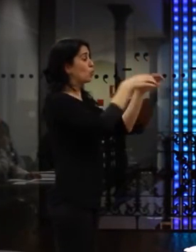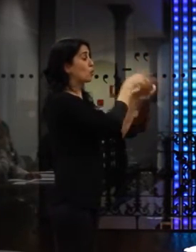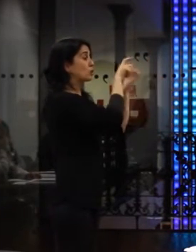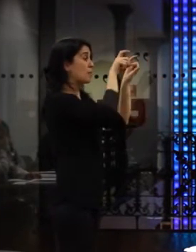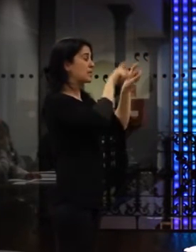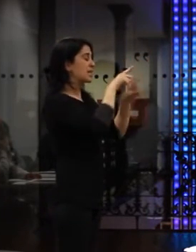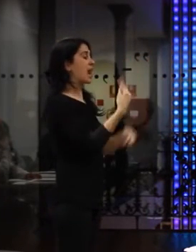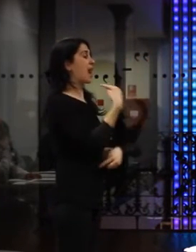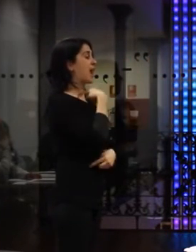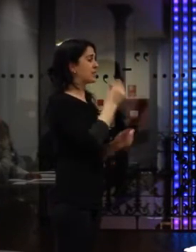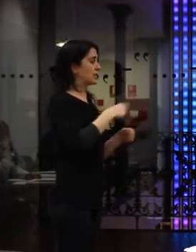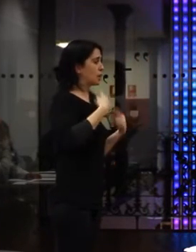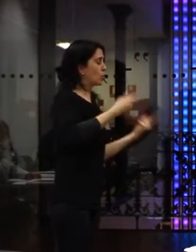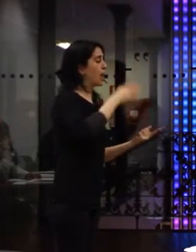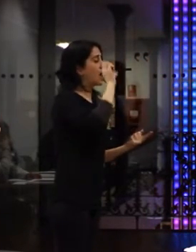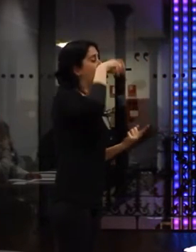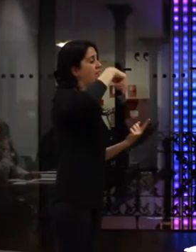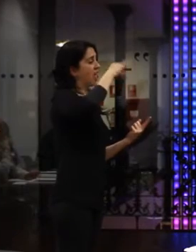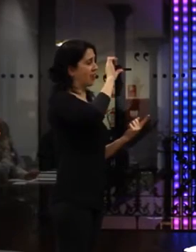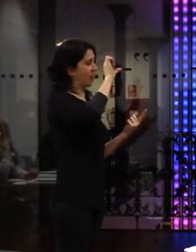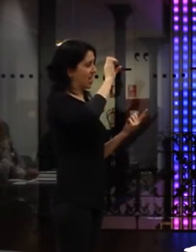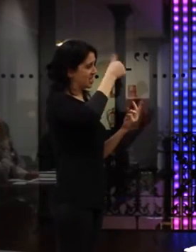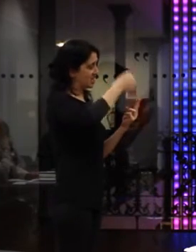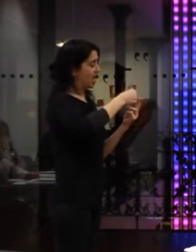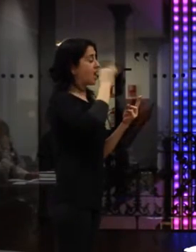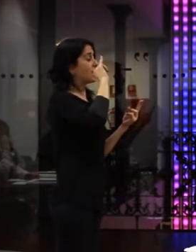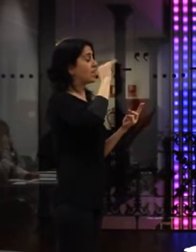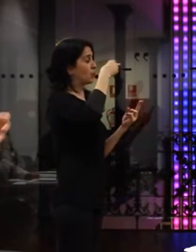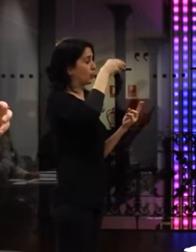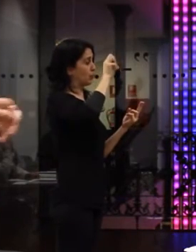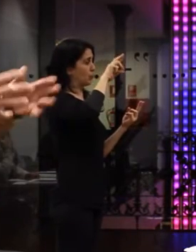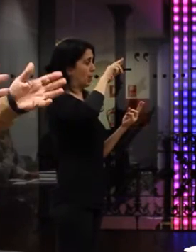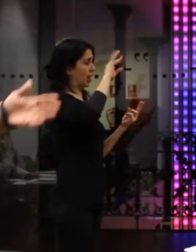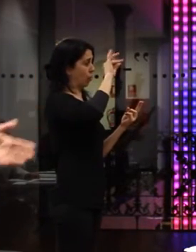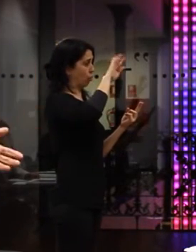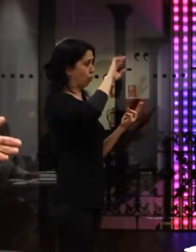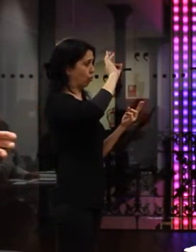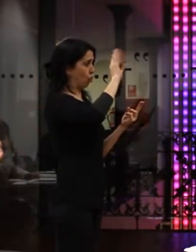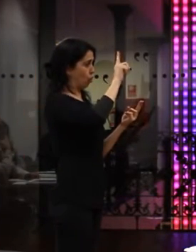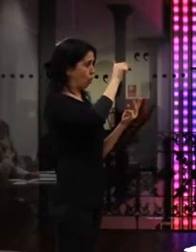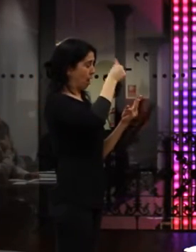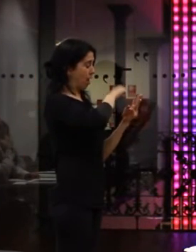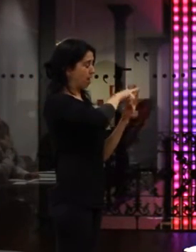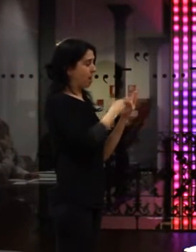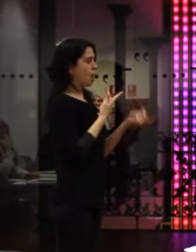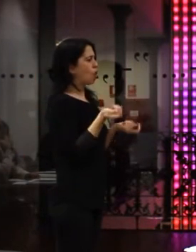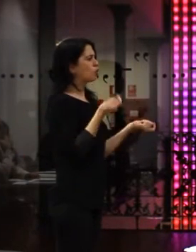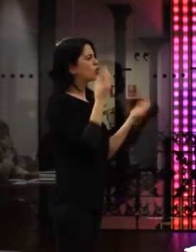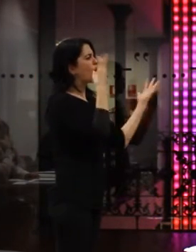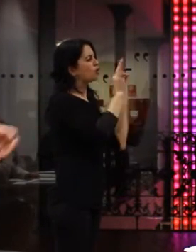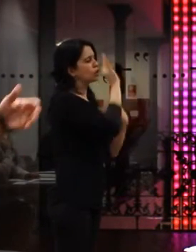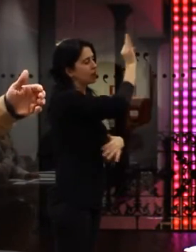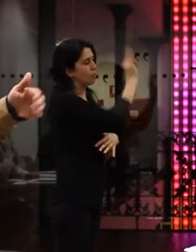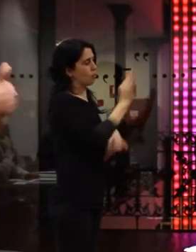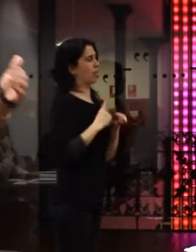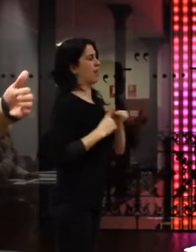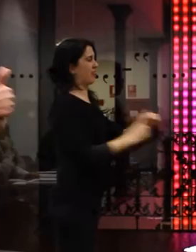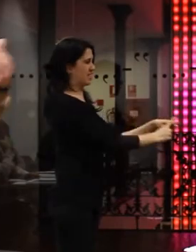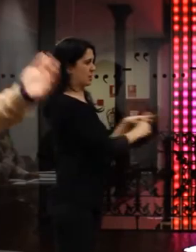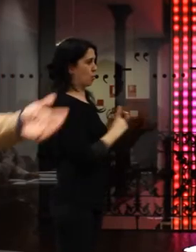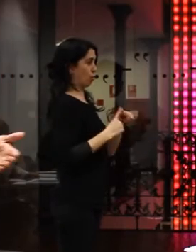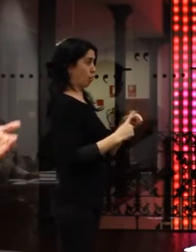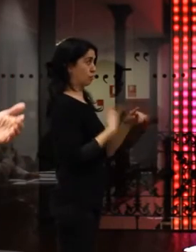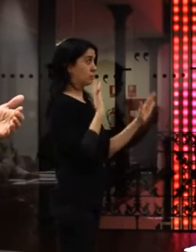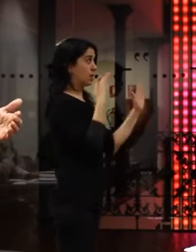controlan el 88% de la distribución, del sistema comercial de la distribución. Y por